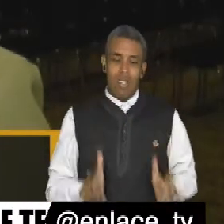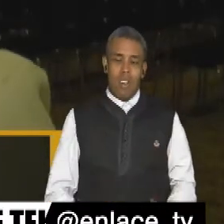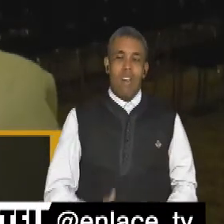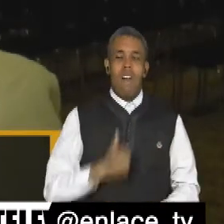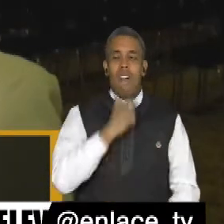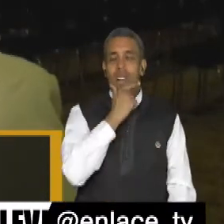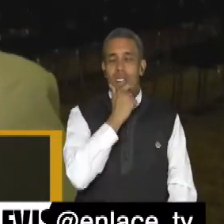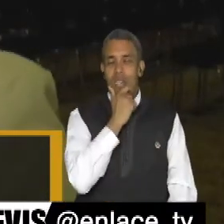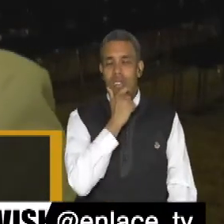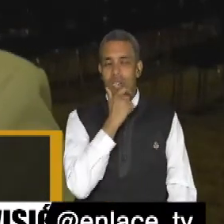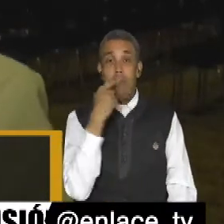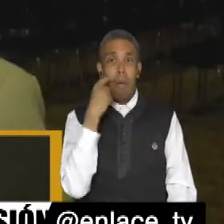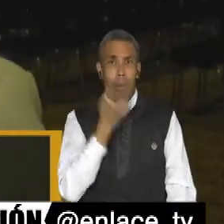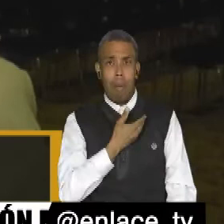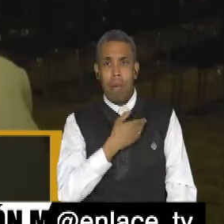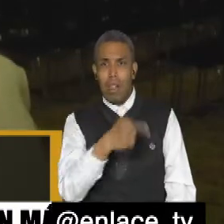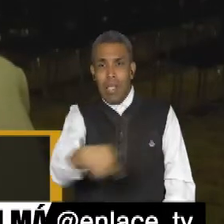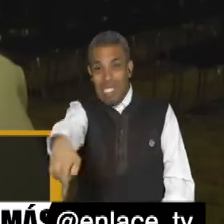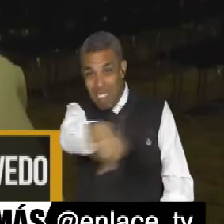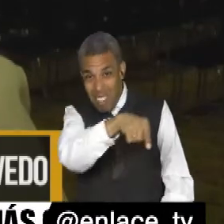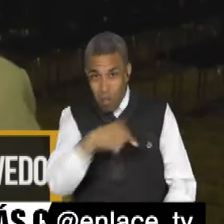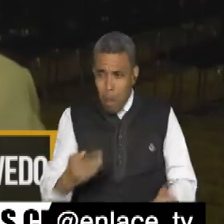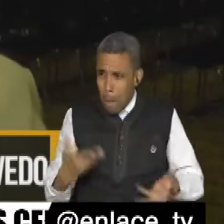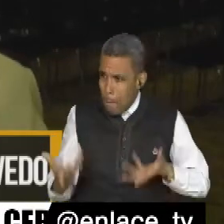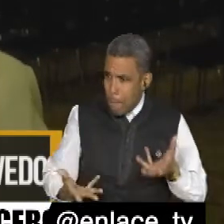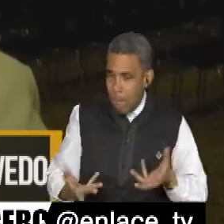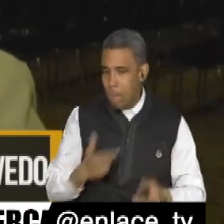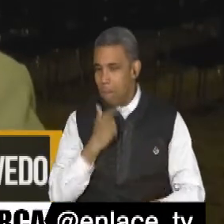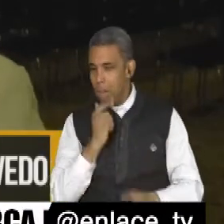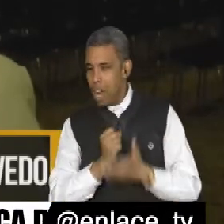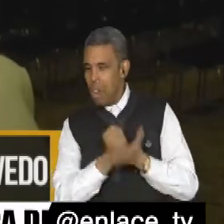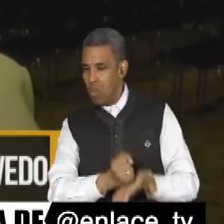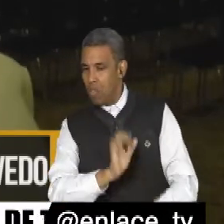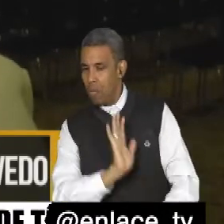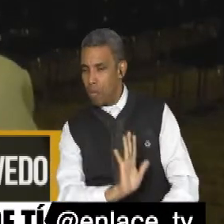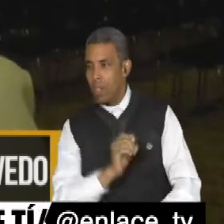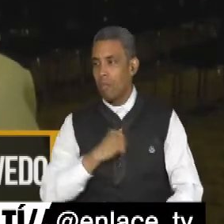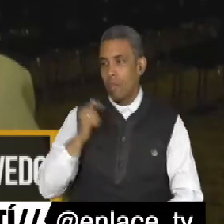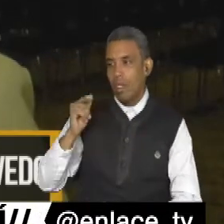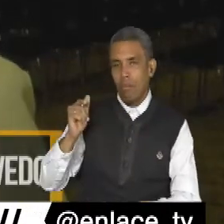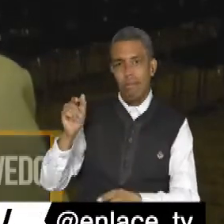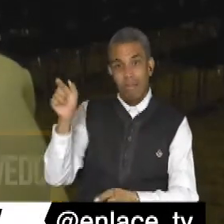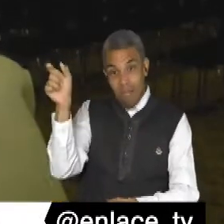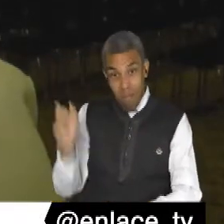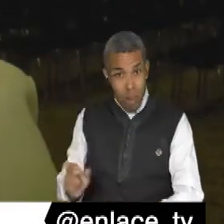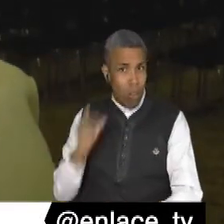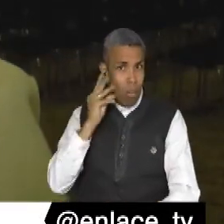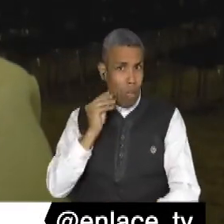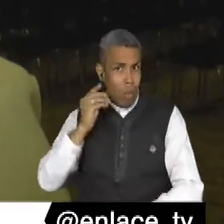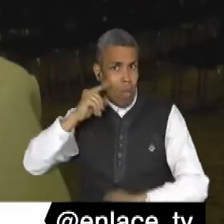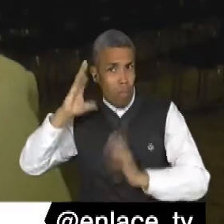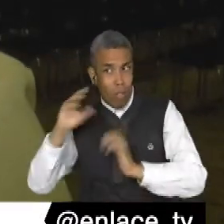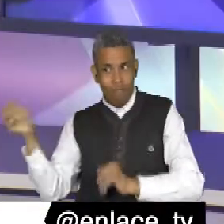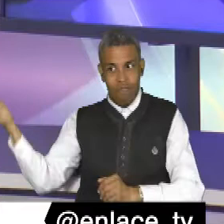herramientas a los padres de familia, que nosotros formemos a unos niños con buenas bases en la educación.